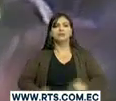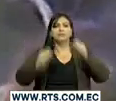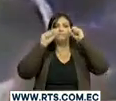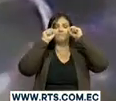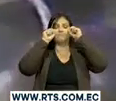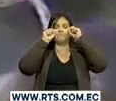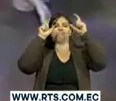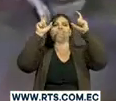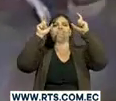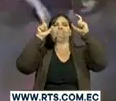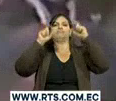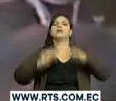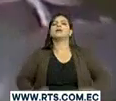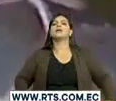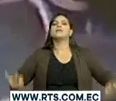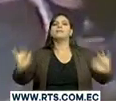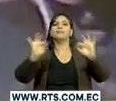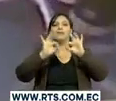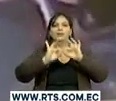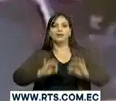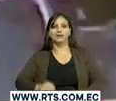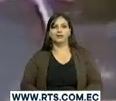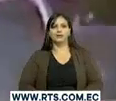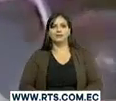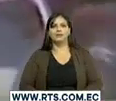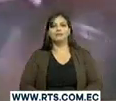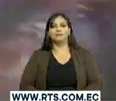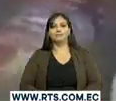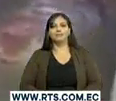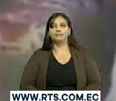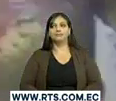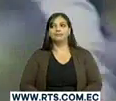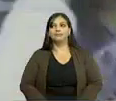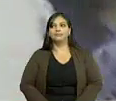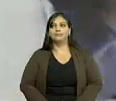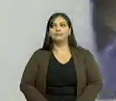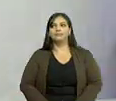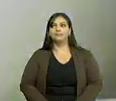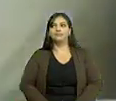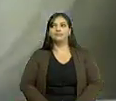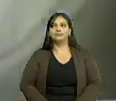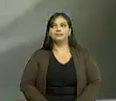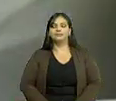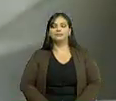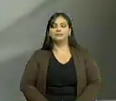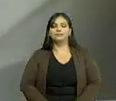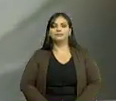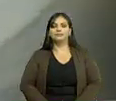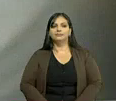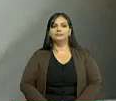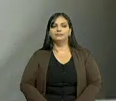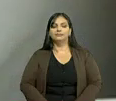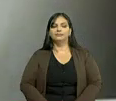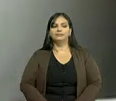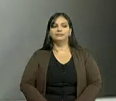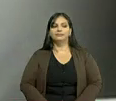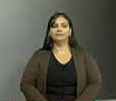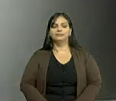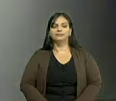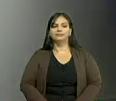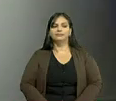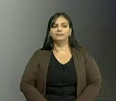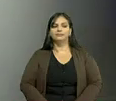vaya a ser que entre parada y parada nos topemos con los amigos de lo ajeno. Informó Julio César Saón.